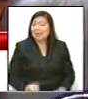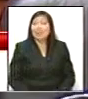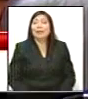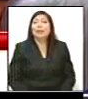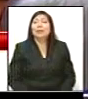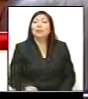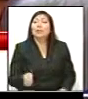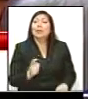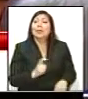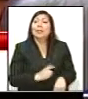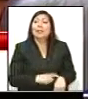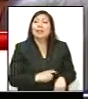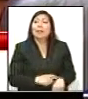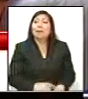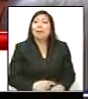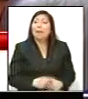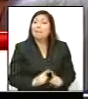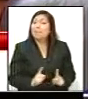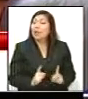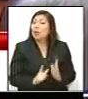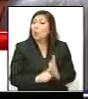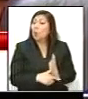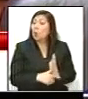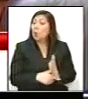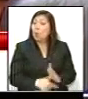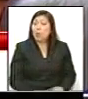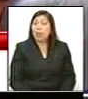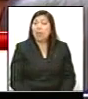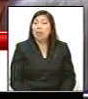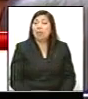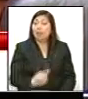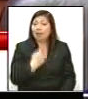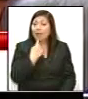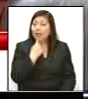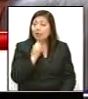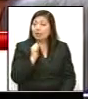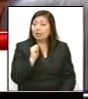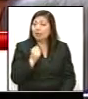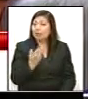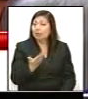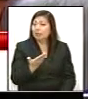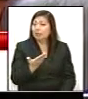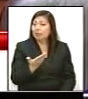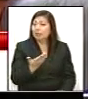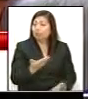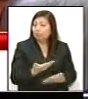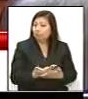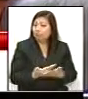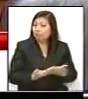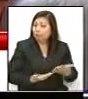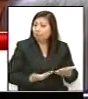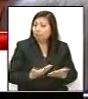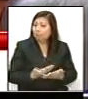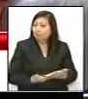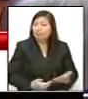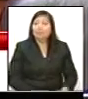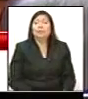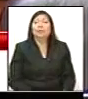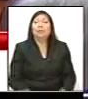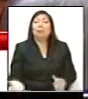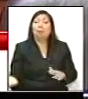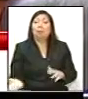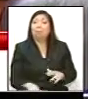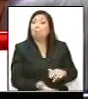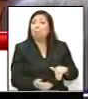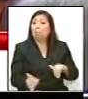su momento. Pero luego él dijo: quiero ver esos expedientes que están